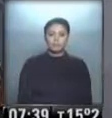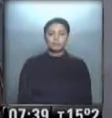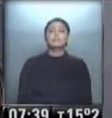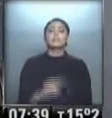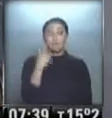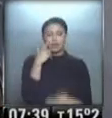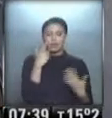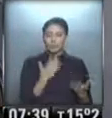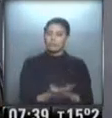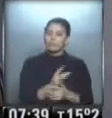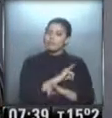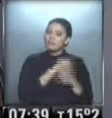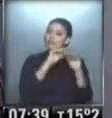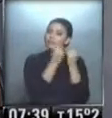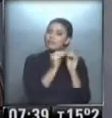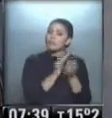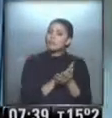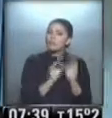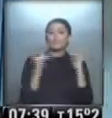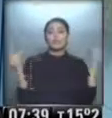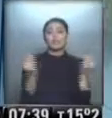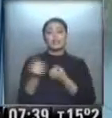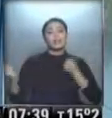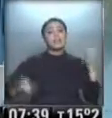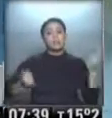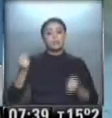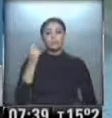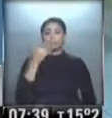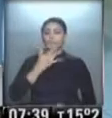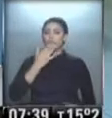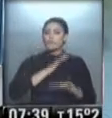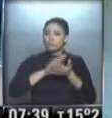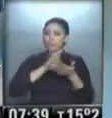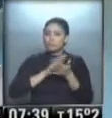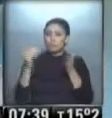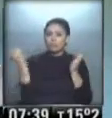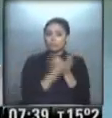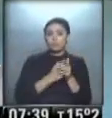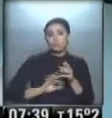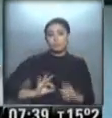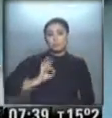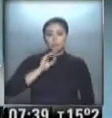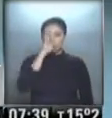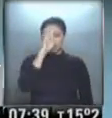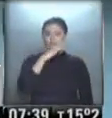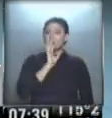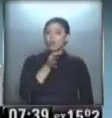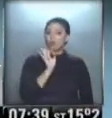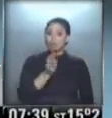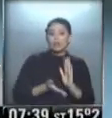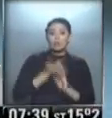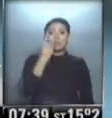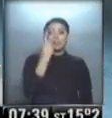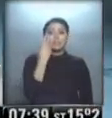se conocieron los datos acerca de la cantidad de autos 0km patentados en el mes de octubre el aumento es